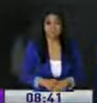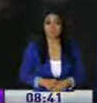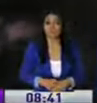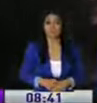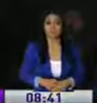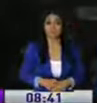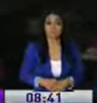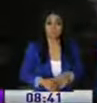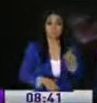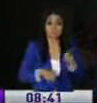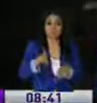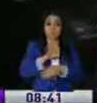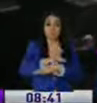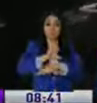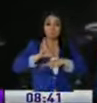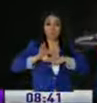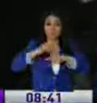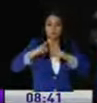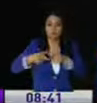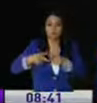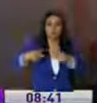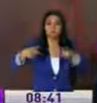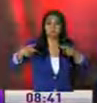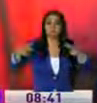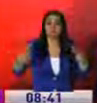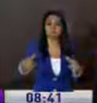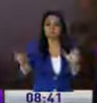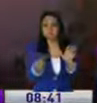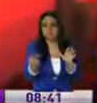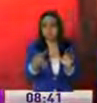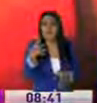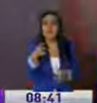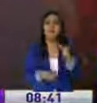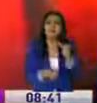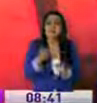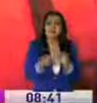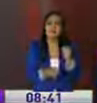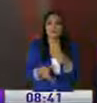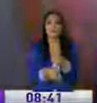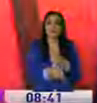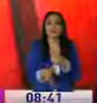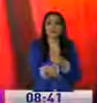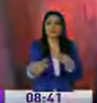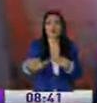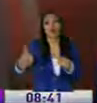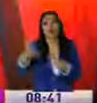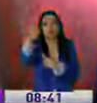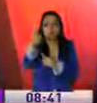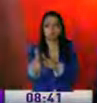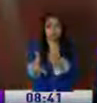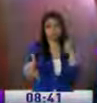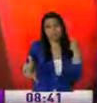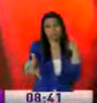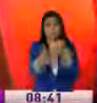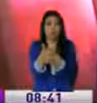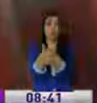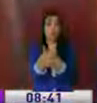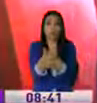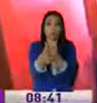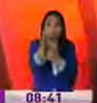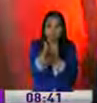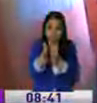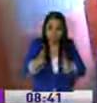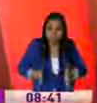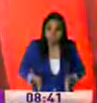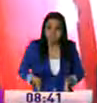Según testigos, un camión distribuidor de leche chocó contra otro vehículo pesado que se encontraba estacionado en el